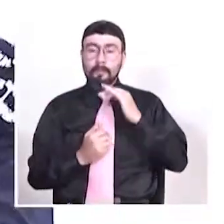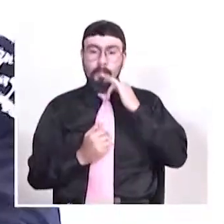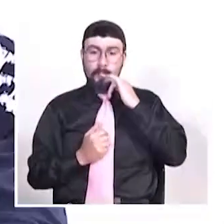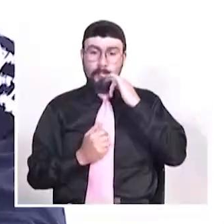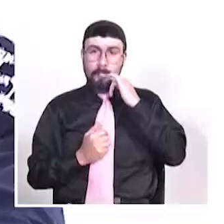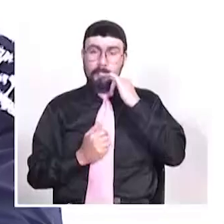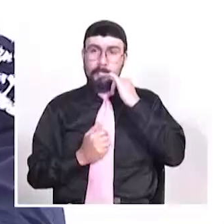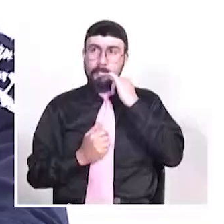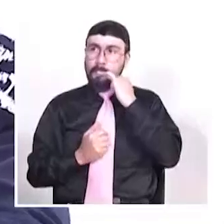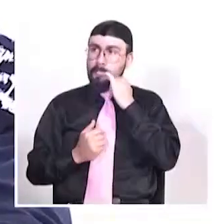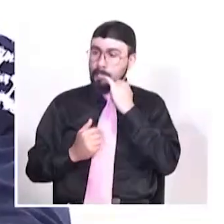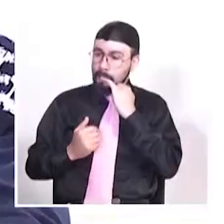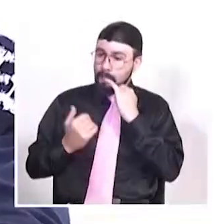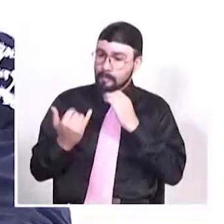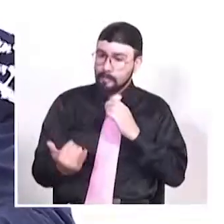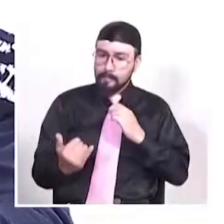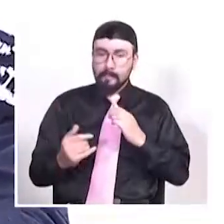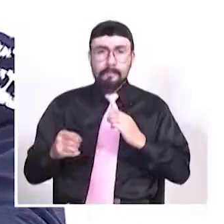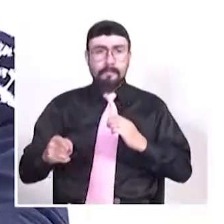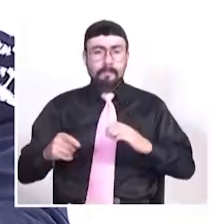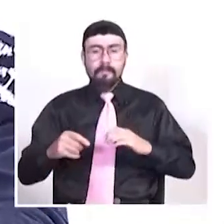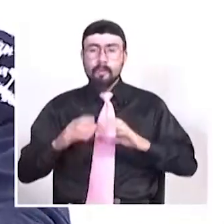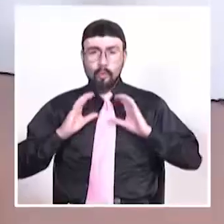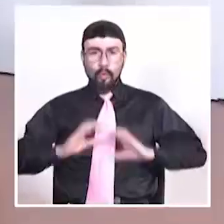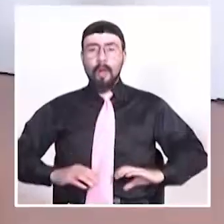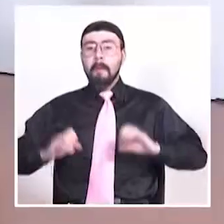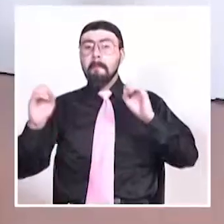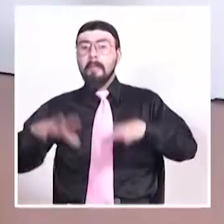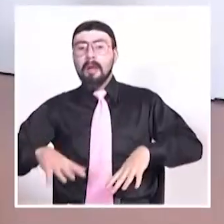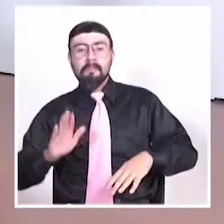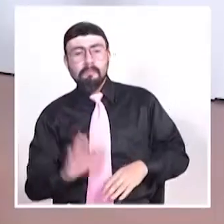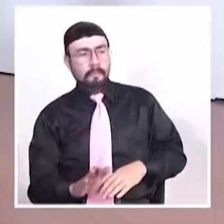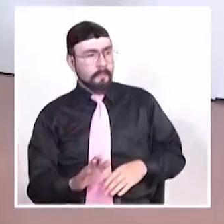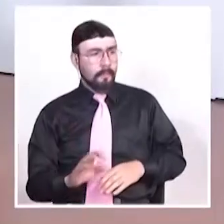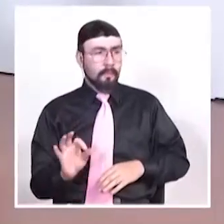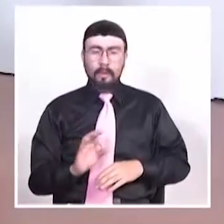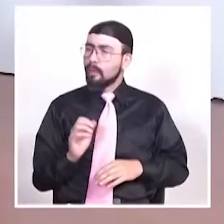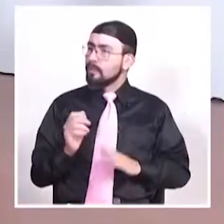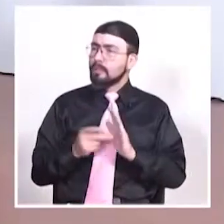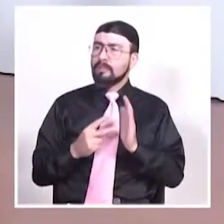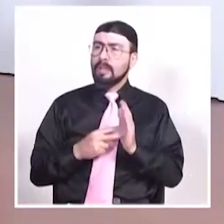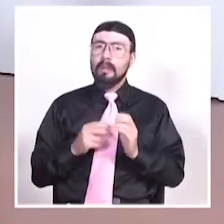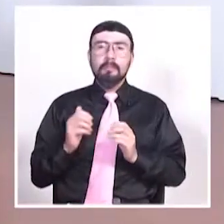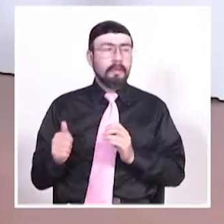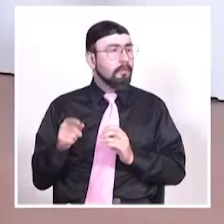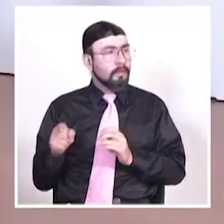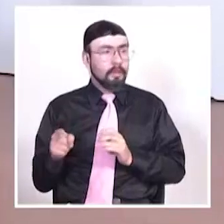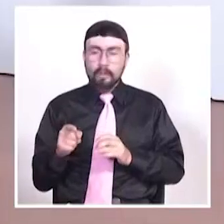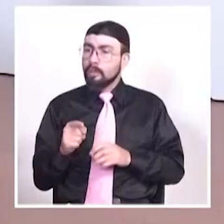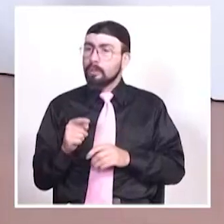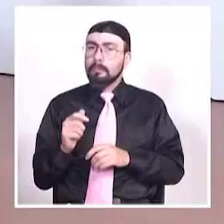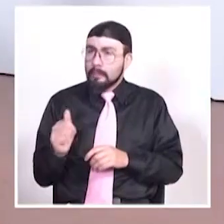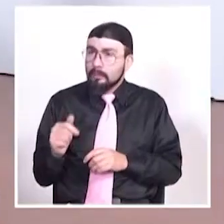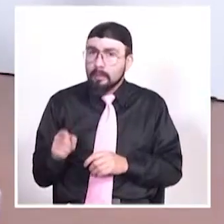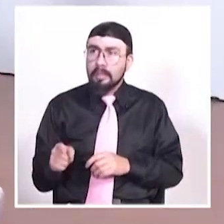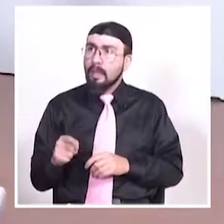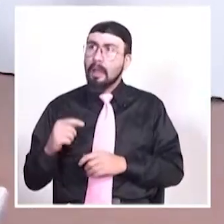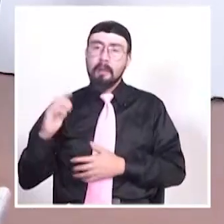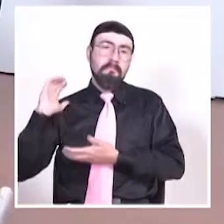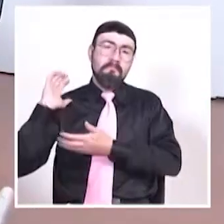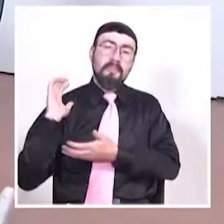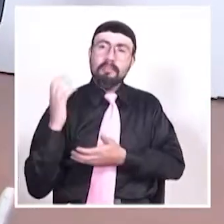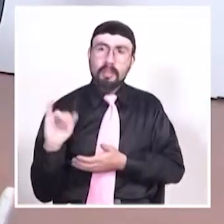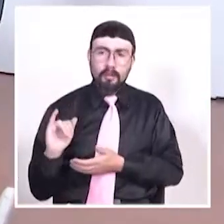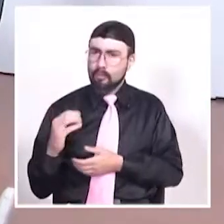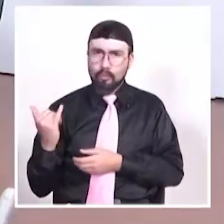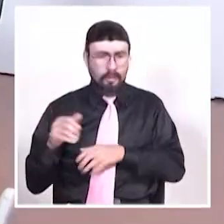Miren, ese muñeco no está ahí porque esté ahí o porque sea el muñeco con que el doctor Carlos Jader anda, no, este muñeco es donde